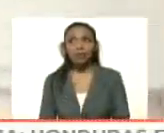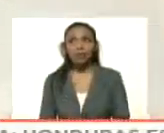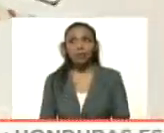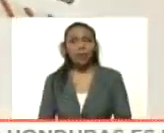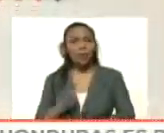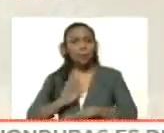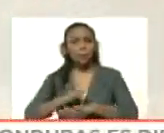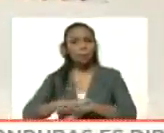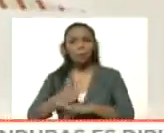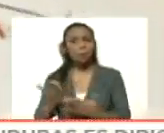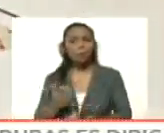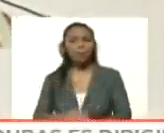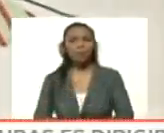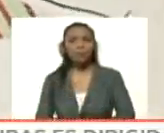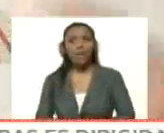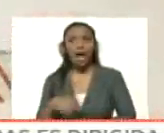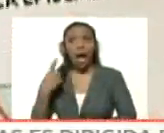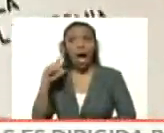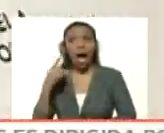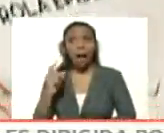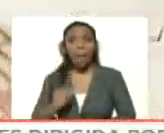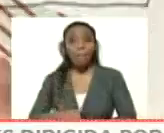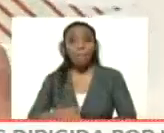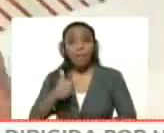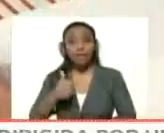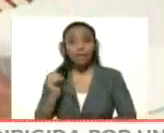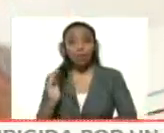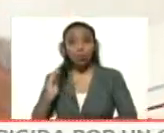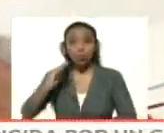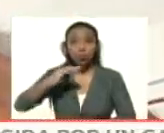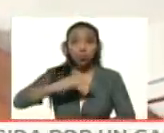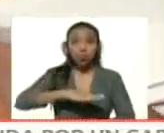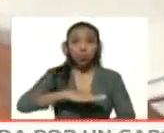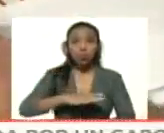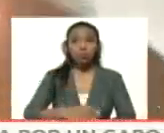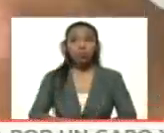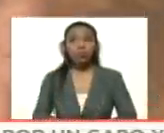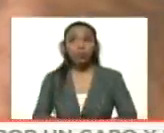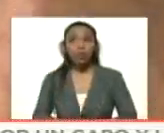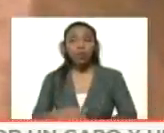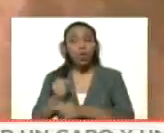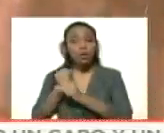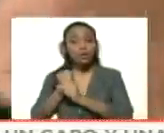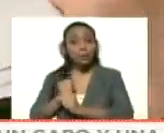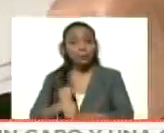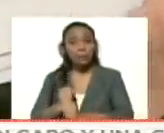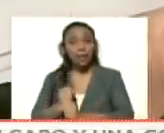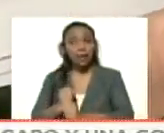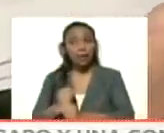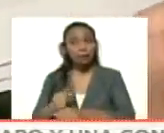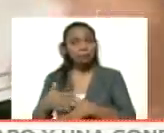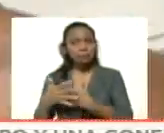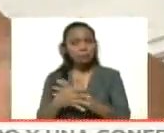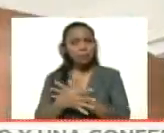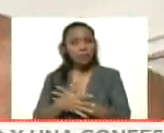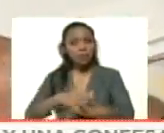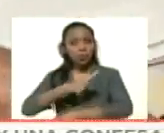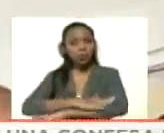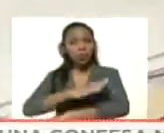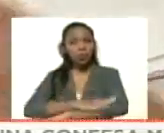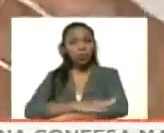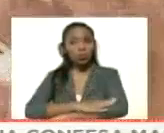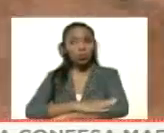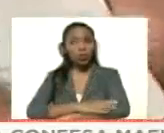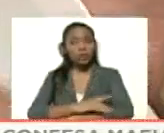¿Por qué está incluso más aplanada de lo que se esperaría en condiciones